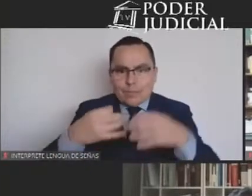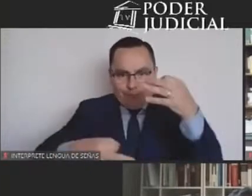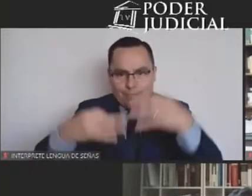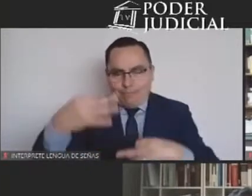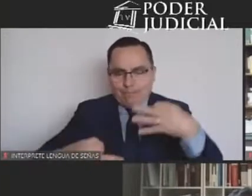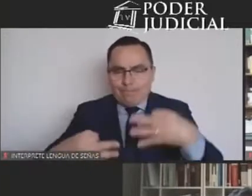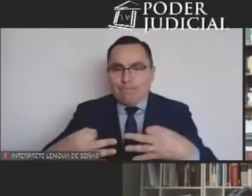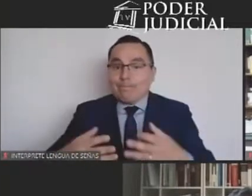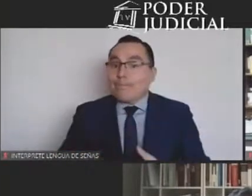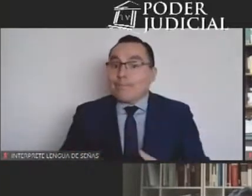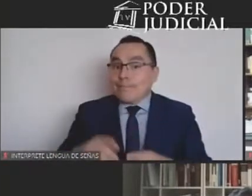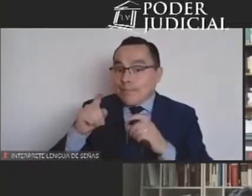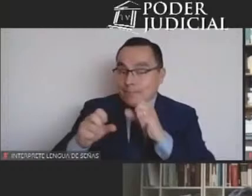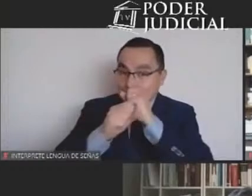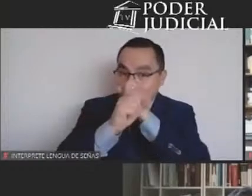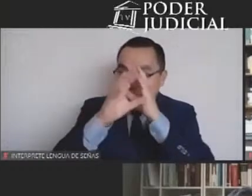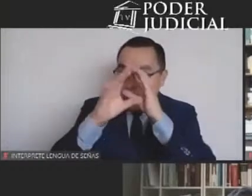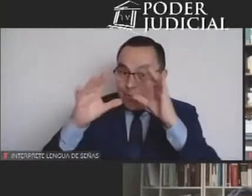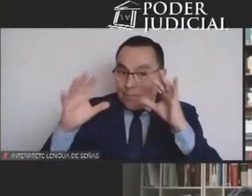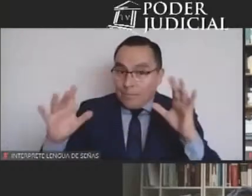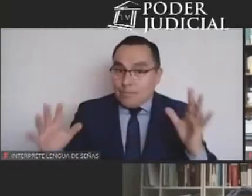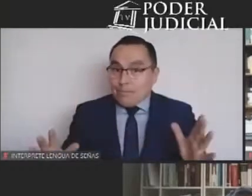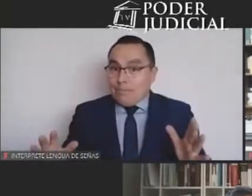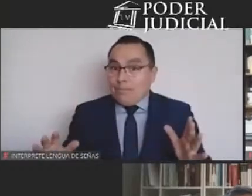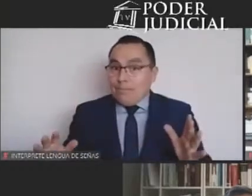la transparencia interesa